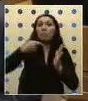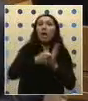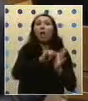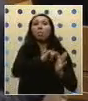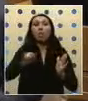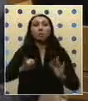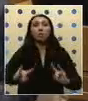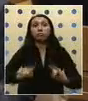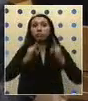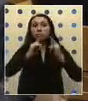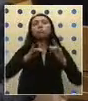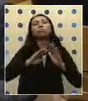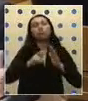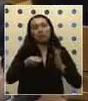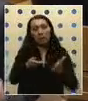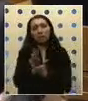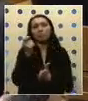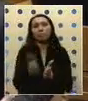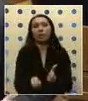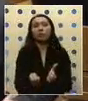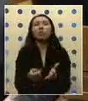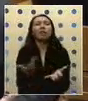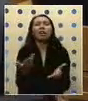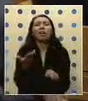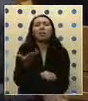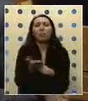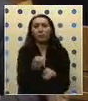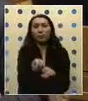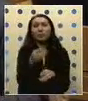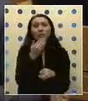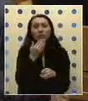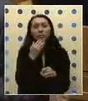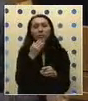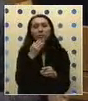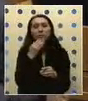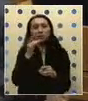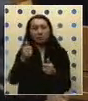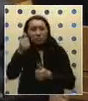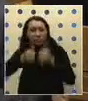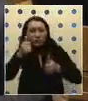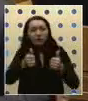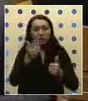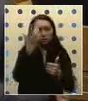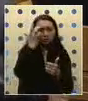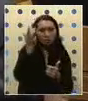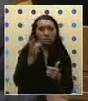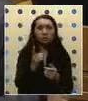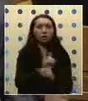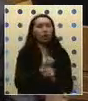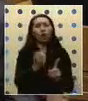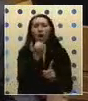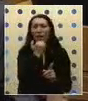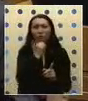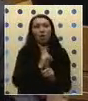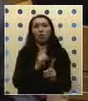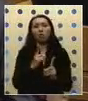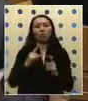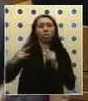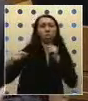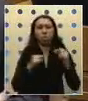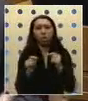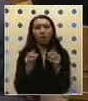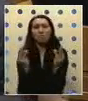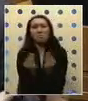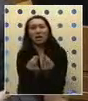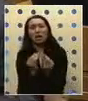de terminadas. Bueno, ¿qué pedimos de esto también? Panel de expertos que objetive. Podemos estar equivocados, no queremos transformar esto en un debate.